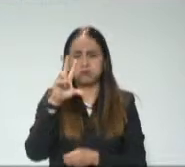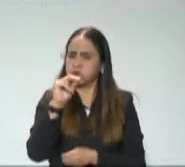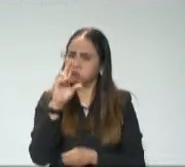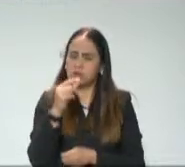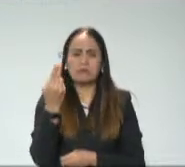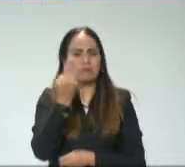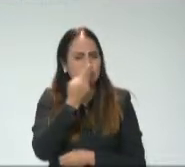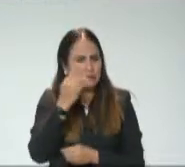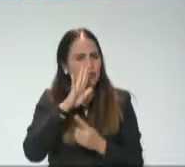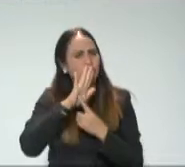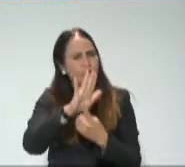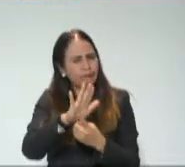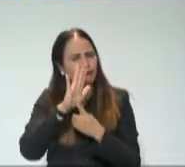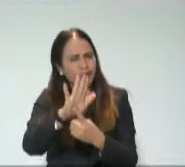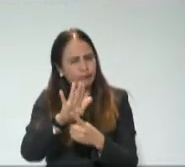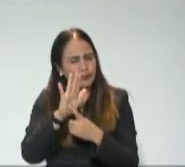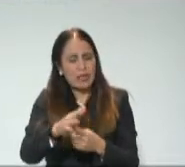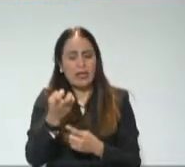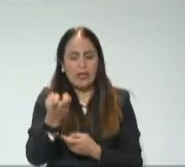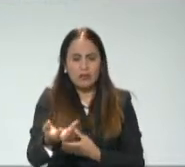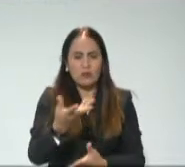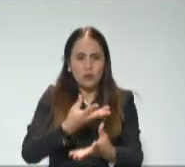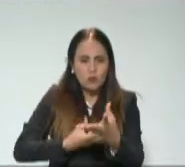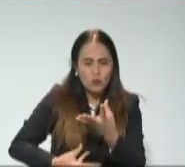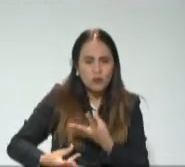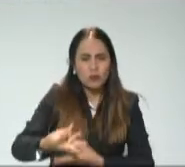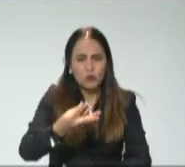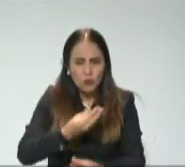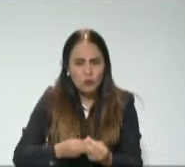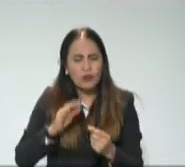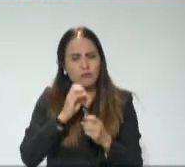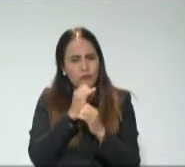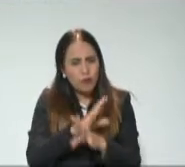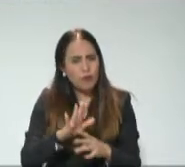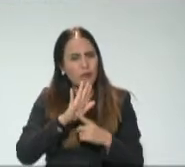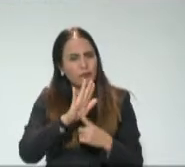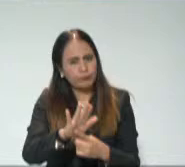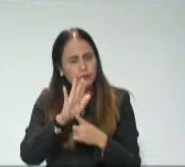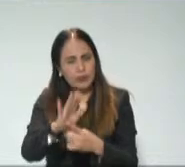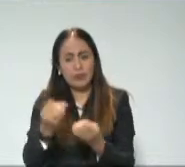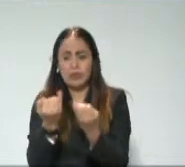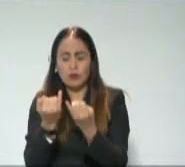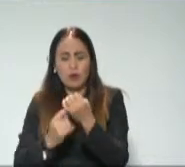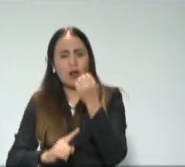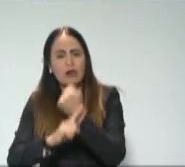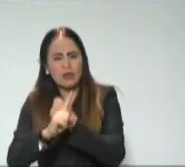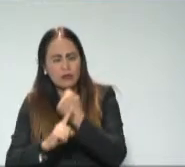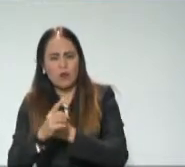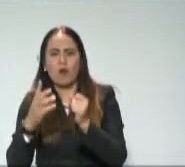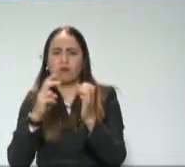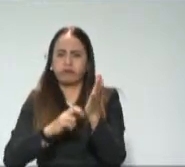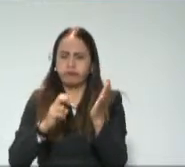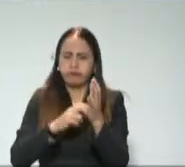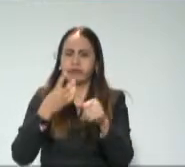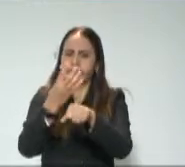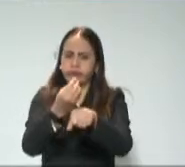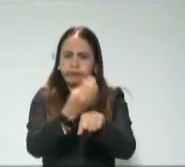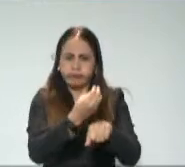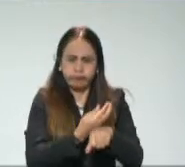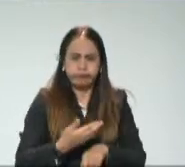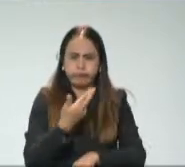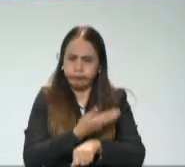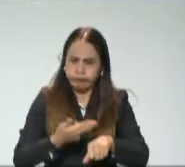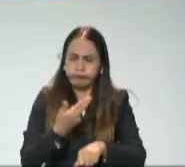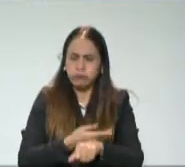es que exista un entendimiento compartido y la construcción de soluciones compartidas también que señalábamos en la presentación y que Cristian ha